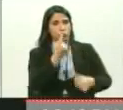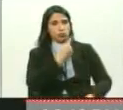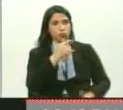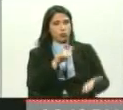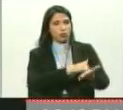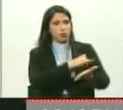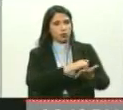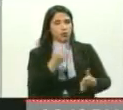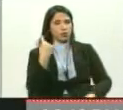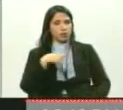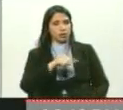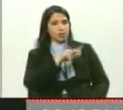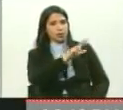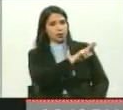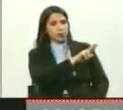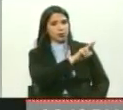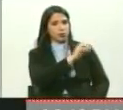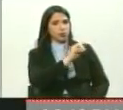Solo Nueva York tiene